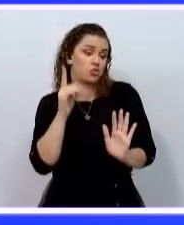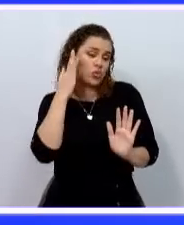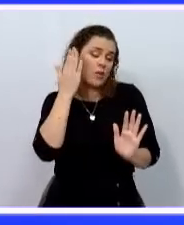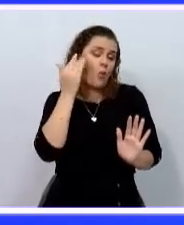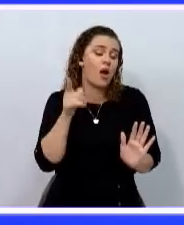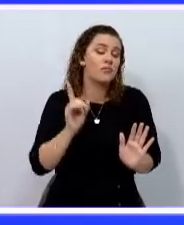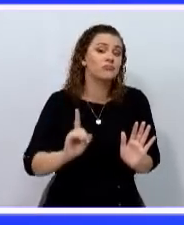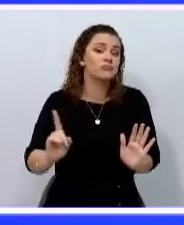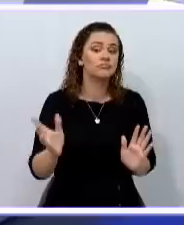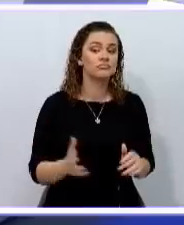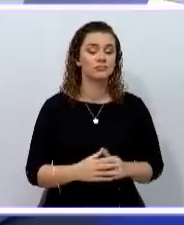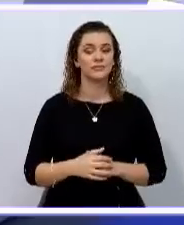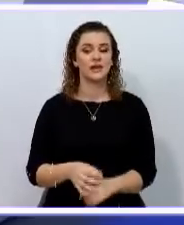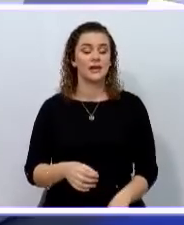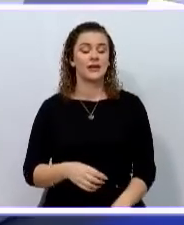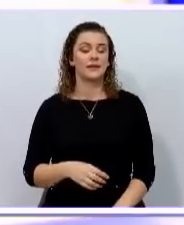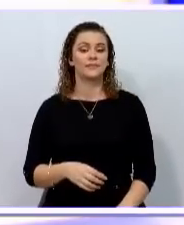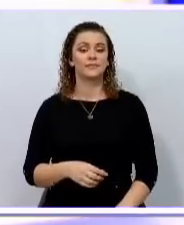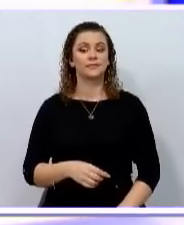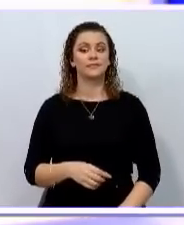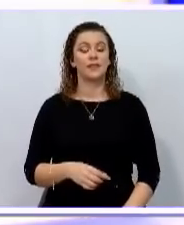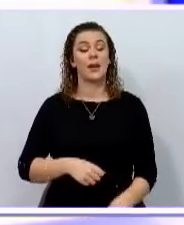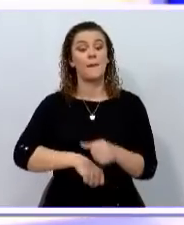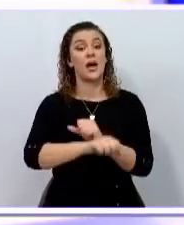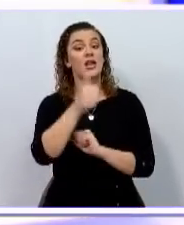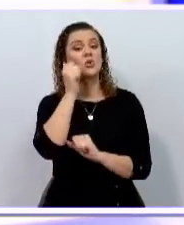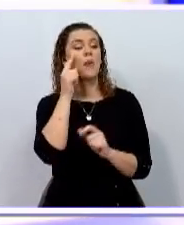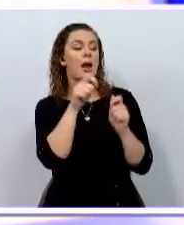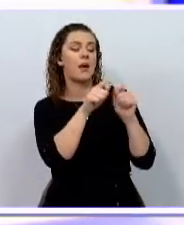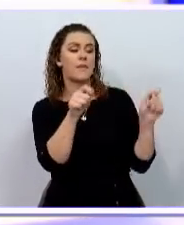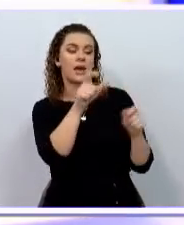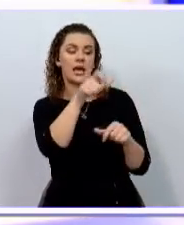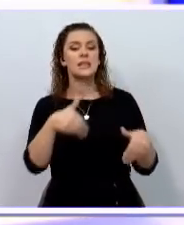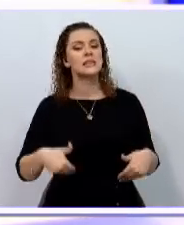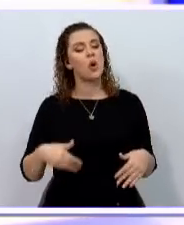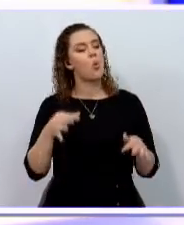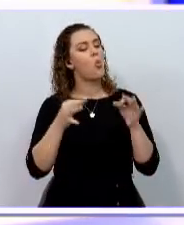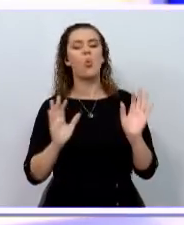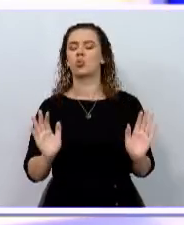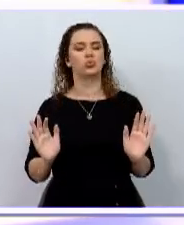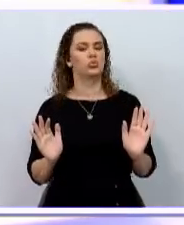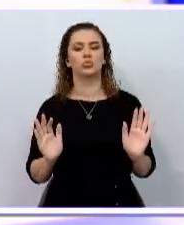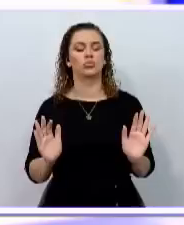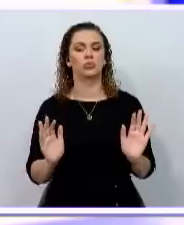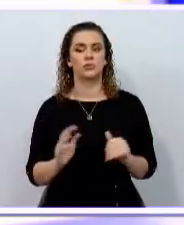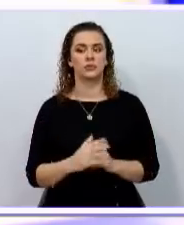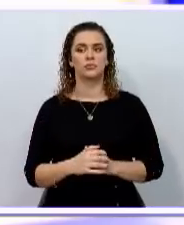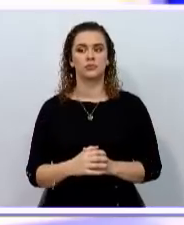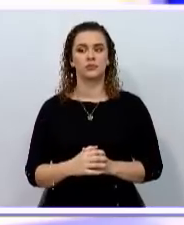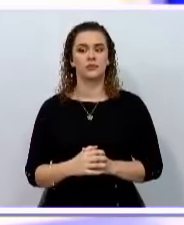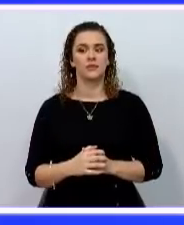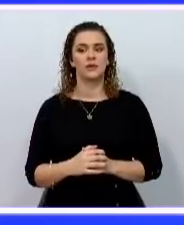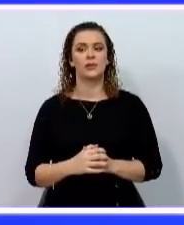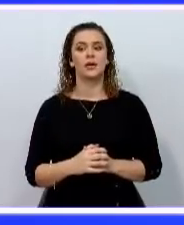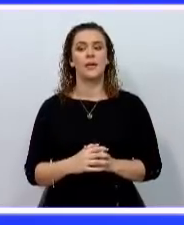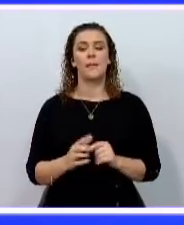él sabrá el partido de ayer para medir academic es un poco Injusto porque a ver fui yo pero